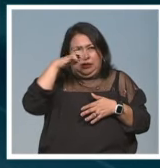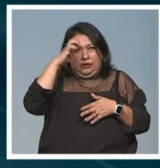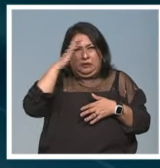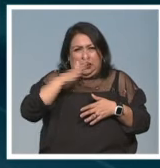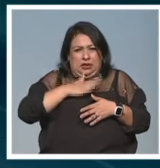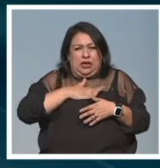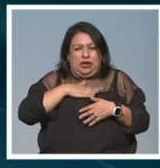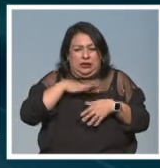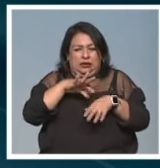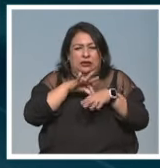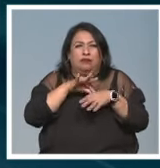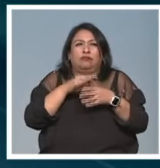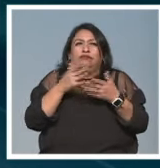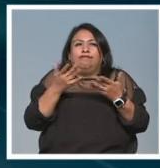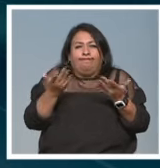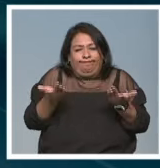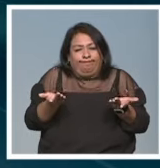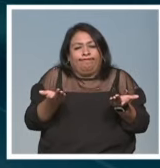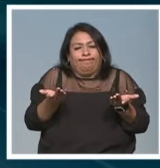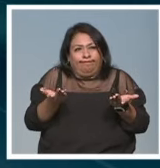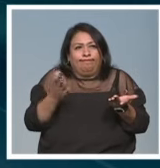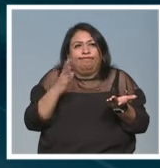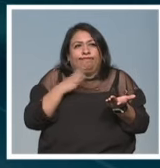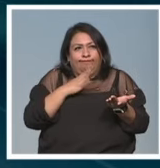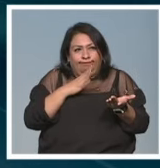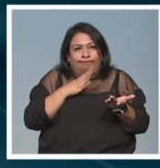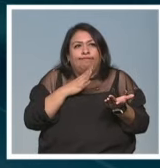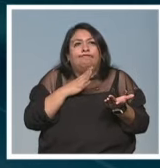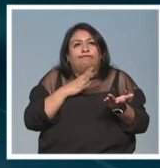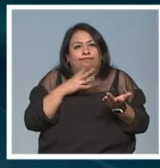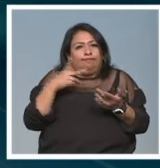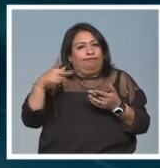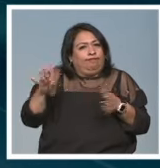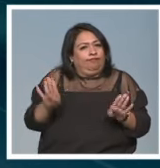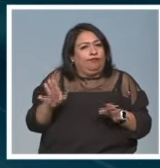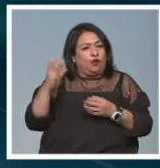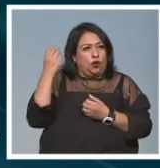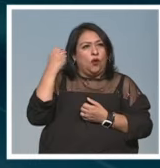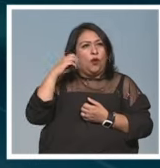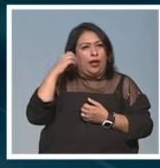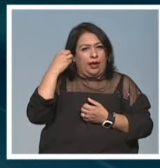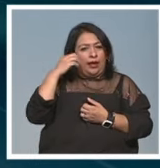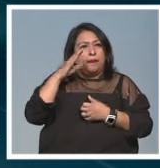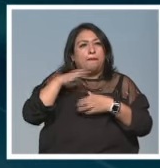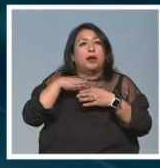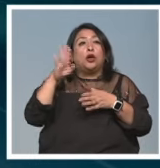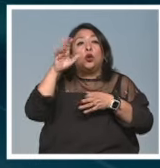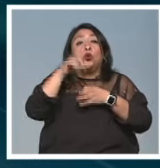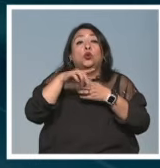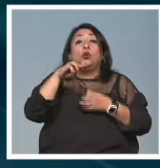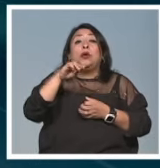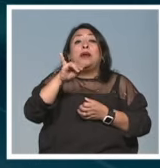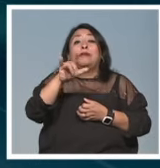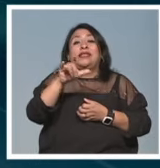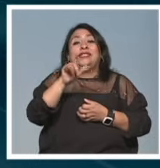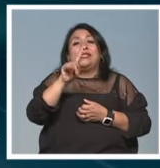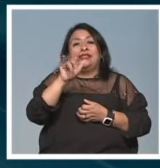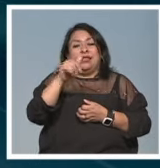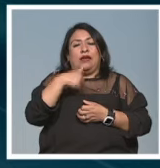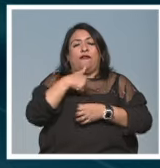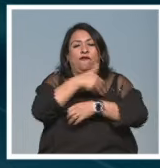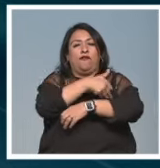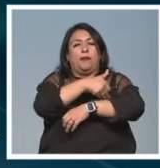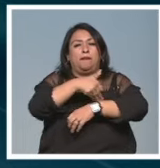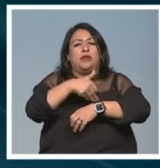vida, inevitablemente hay elementos de Oaxaca, sobre todo la cultura mixteca, que mi